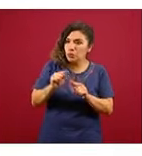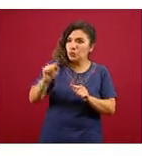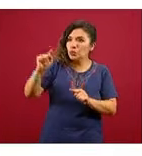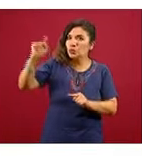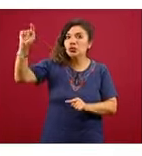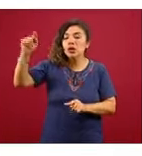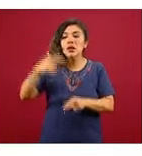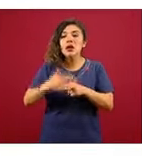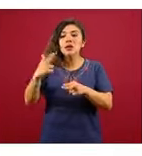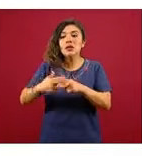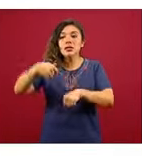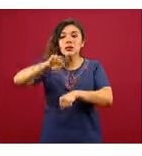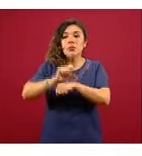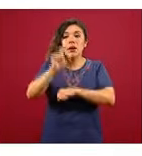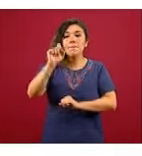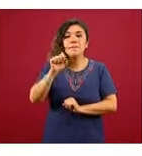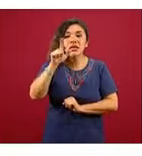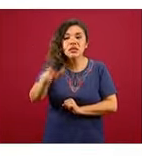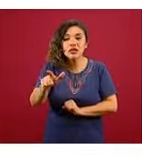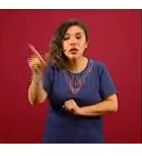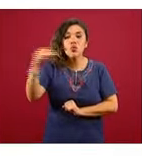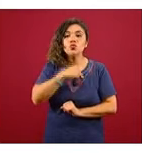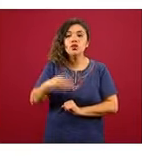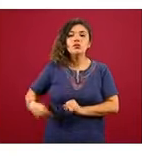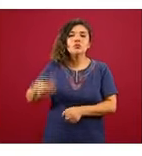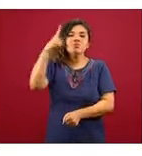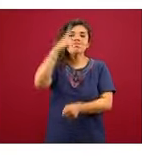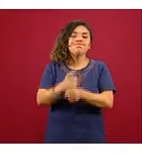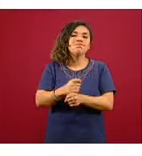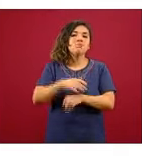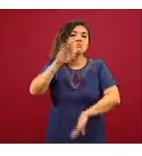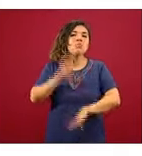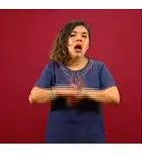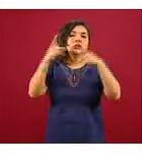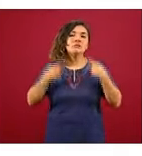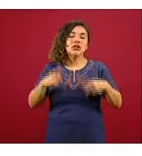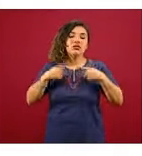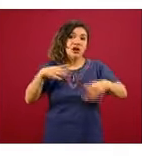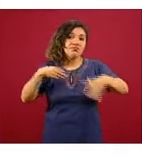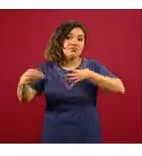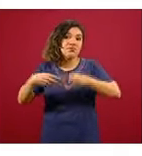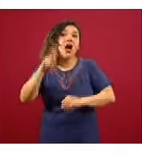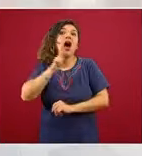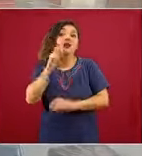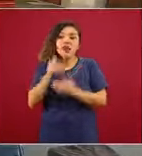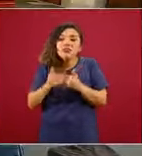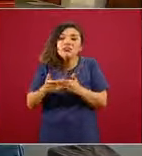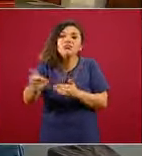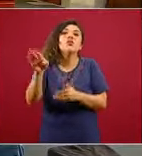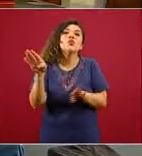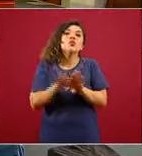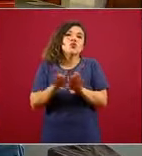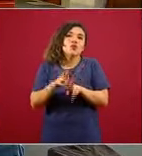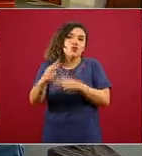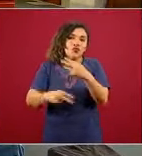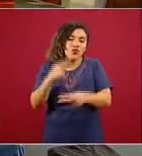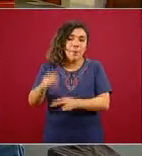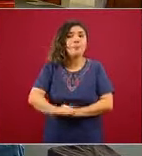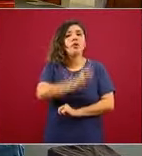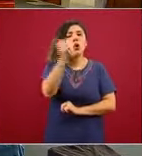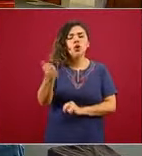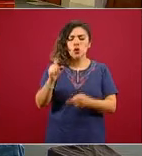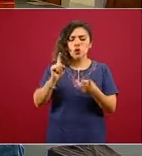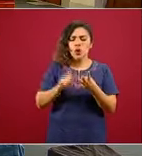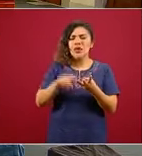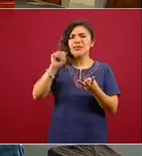ser en la semana 27 el municipio con la mayor tasa. Vamos a ver cómo es el comportamiento. Otros municipios como son